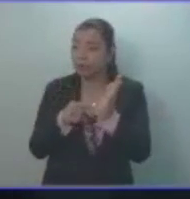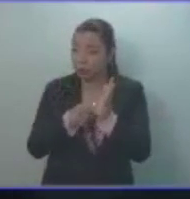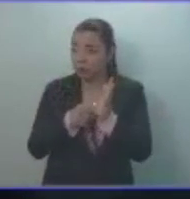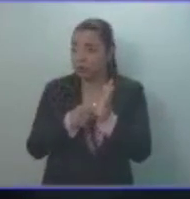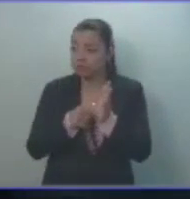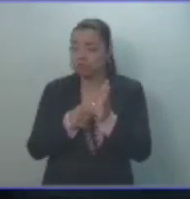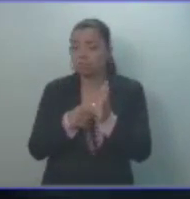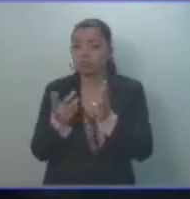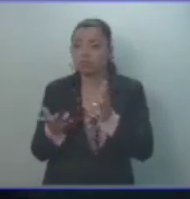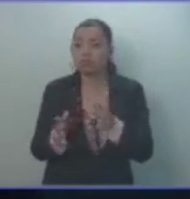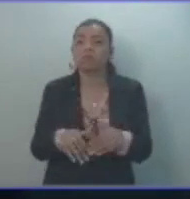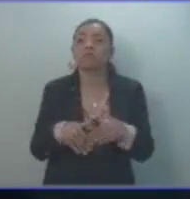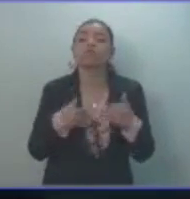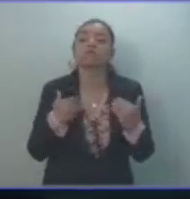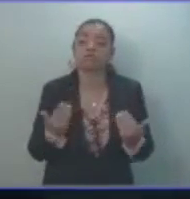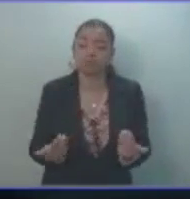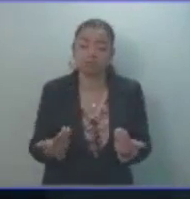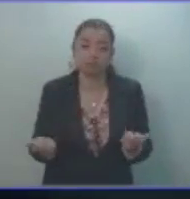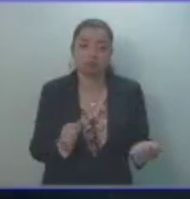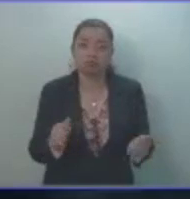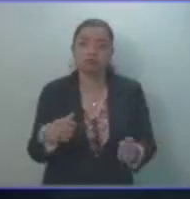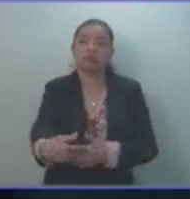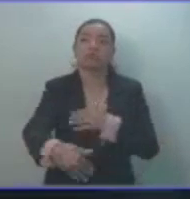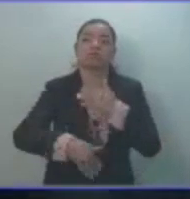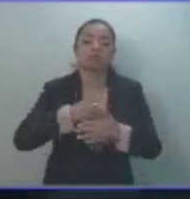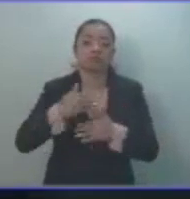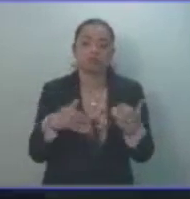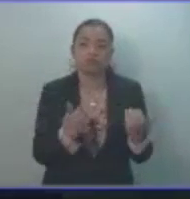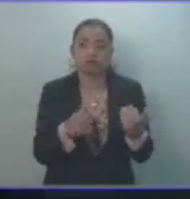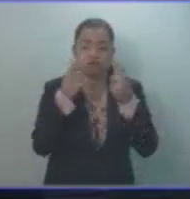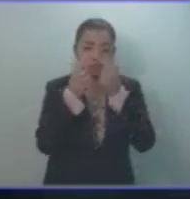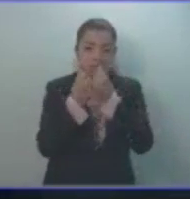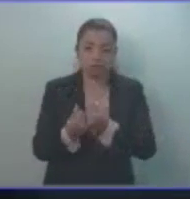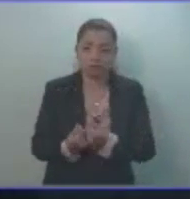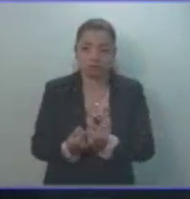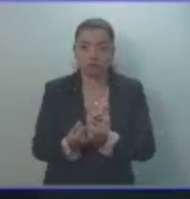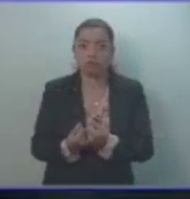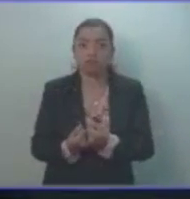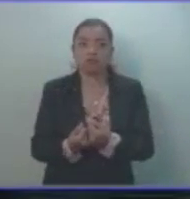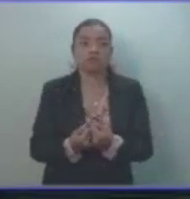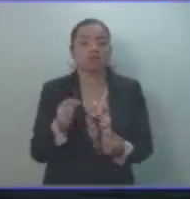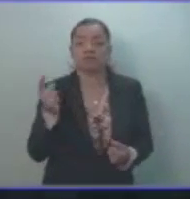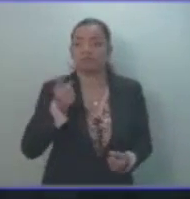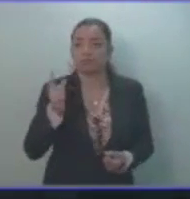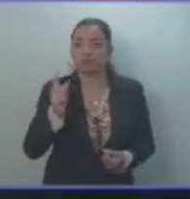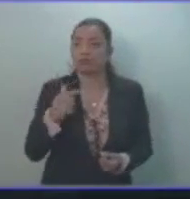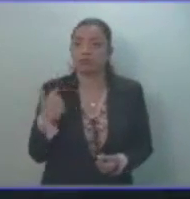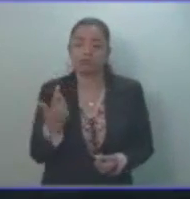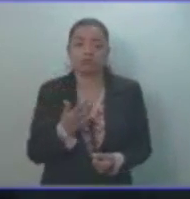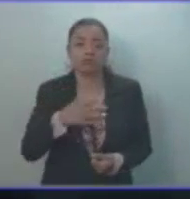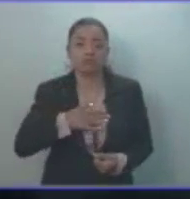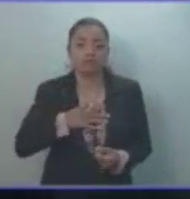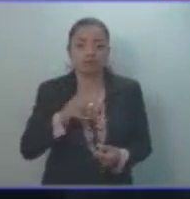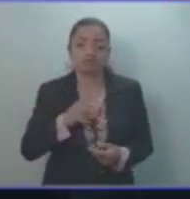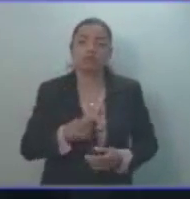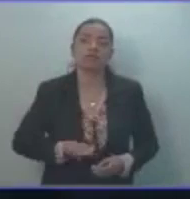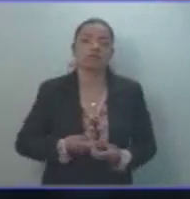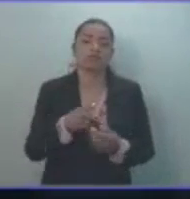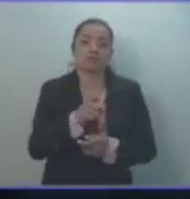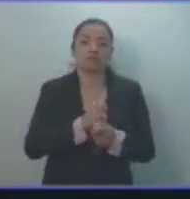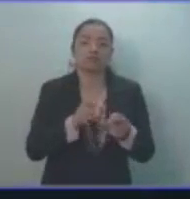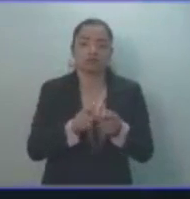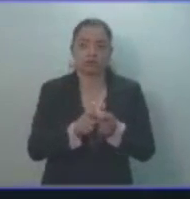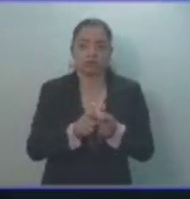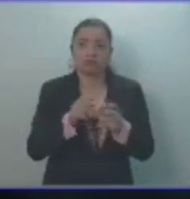pública es para cubrir la brecha del presupuesto. No tenemos señalado gastos específicos,